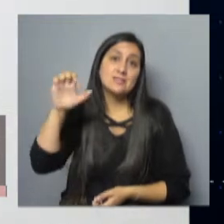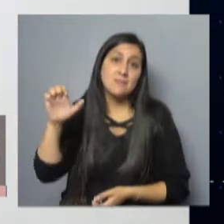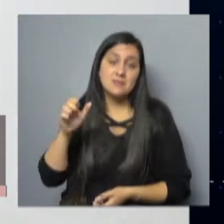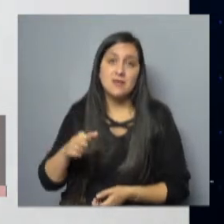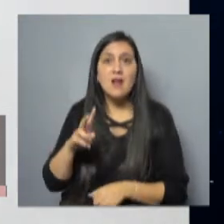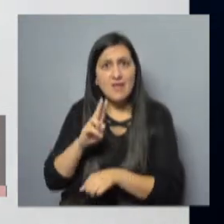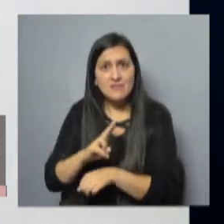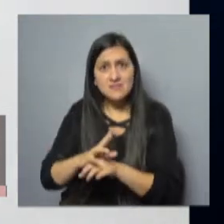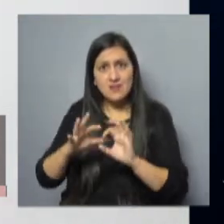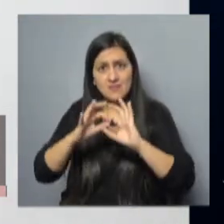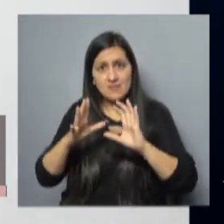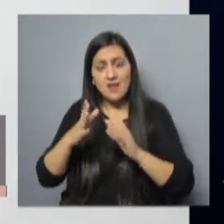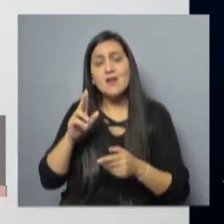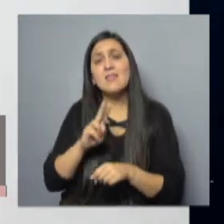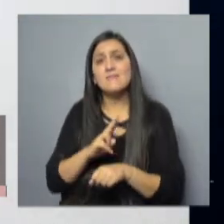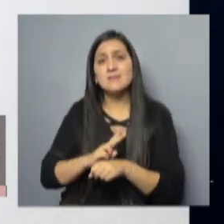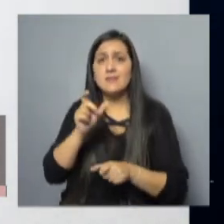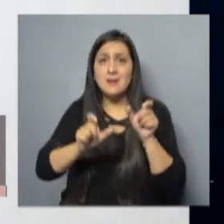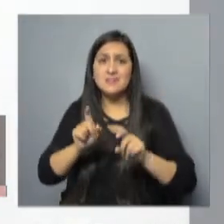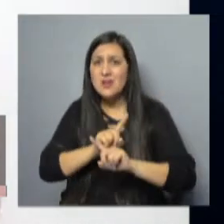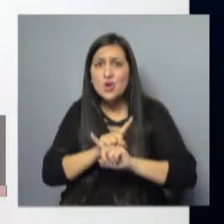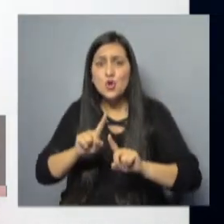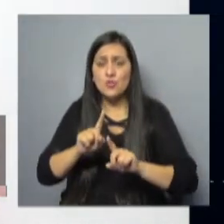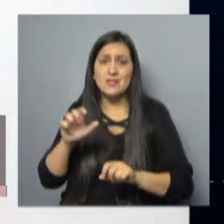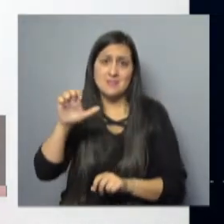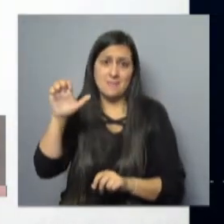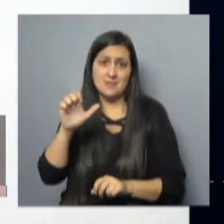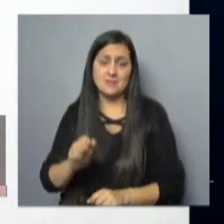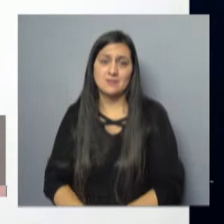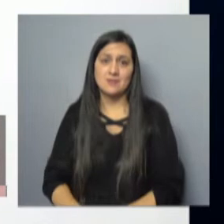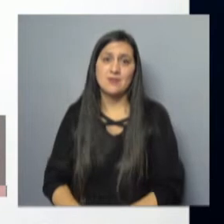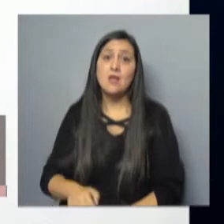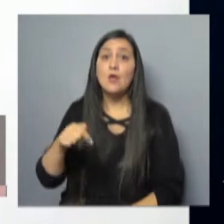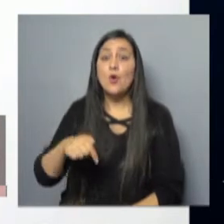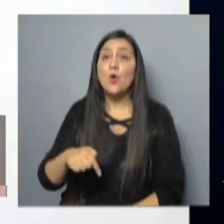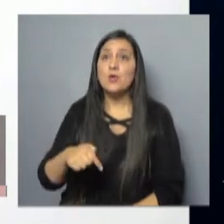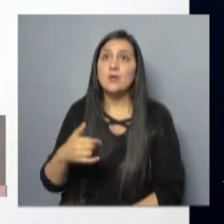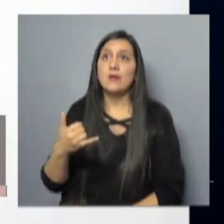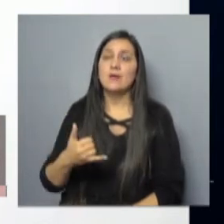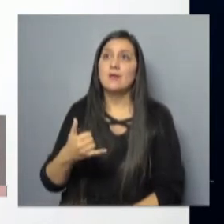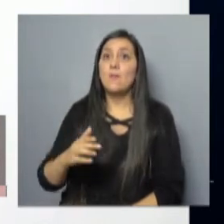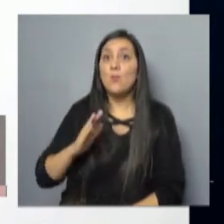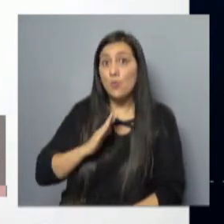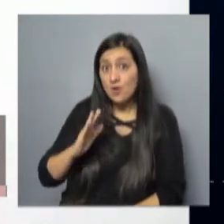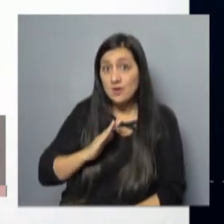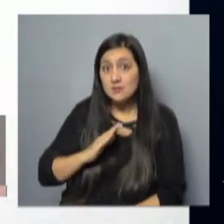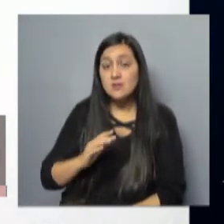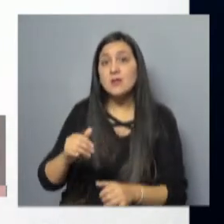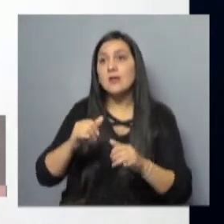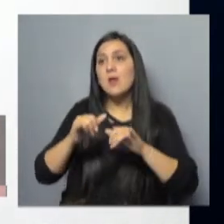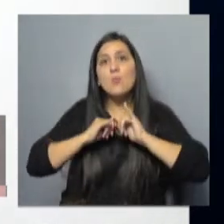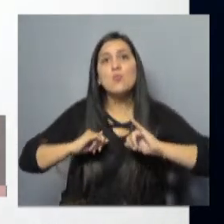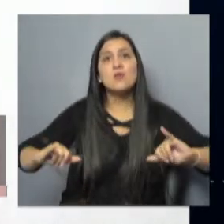es la defensa de las personas no la defensa a las empresas está en la demarcación hoy son mujeres que publican